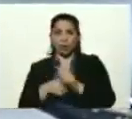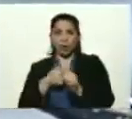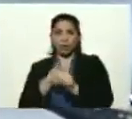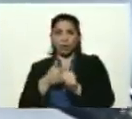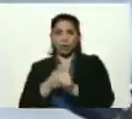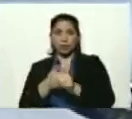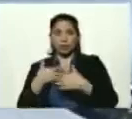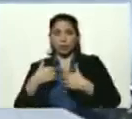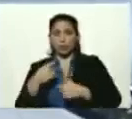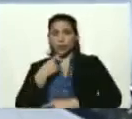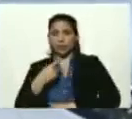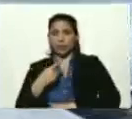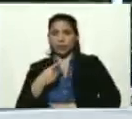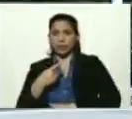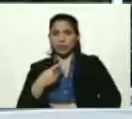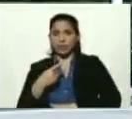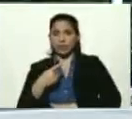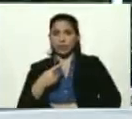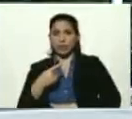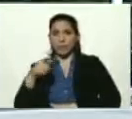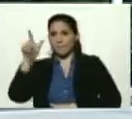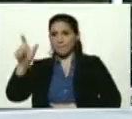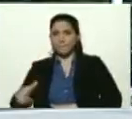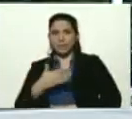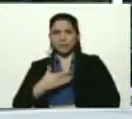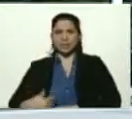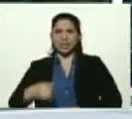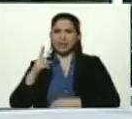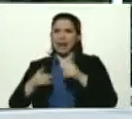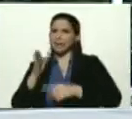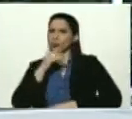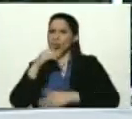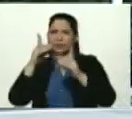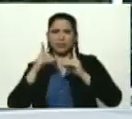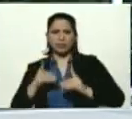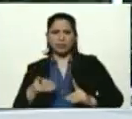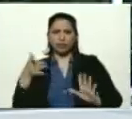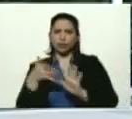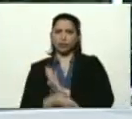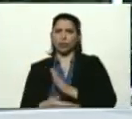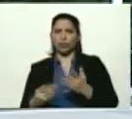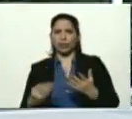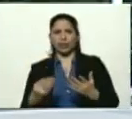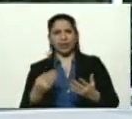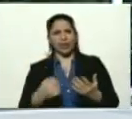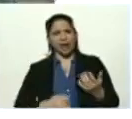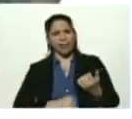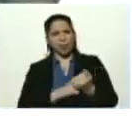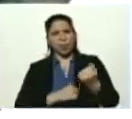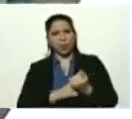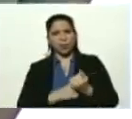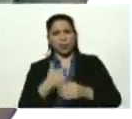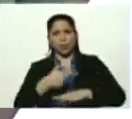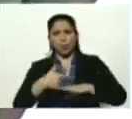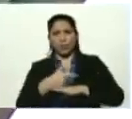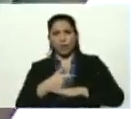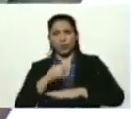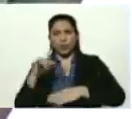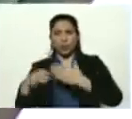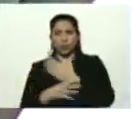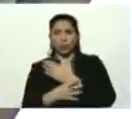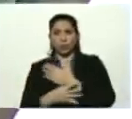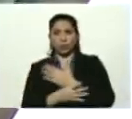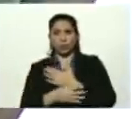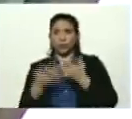seguridad retrata al presidente como alguien indeciso con respecto al respaldo al gobierno interino. De acuerdo con las memorias, cuya fecha